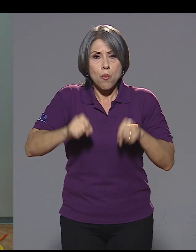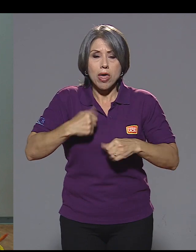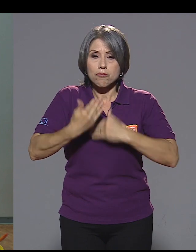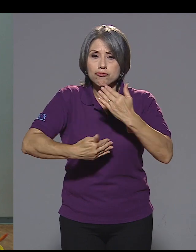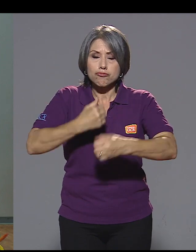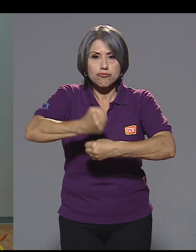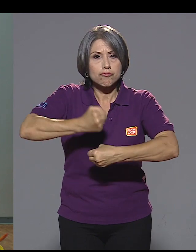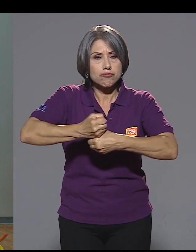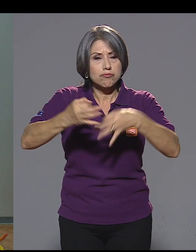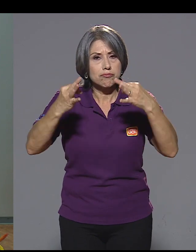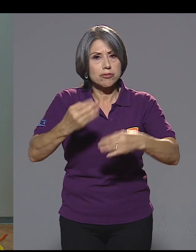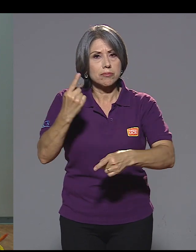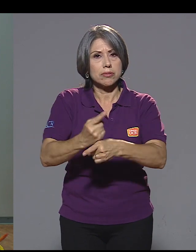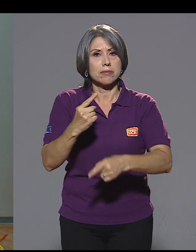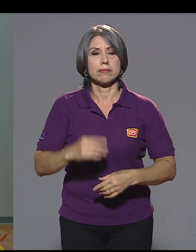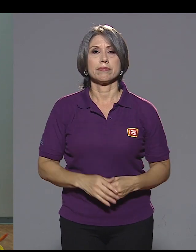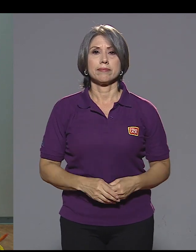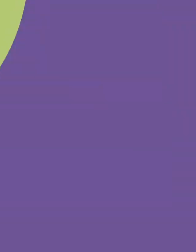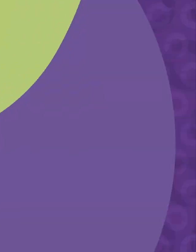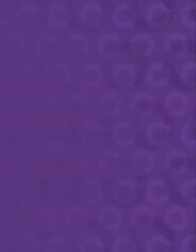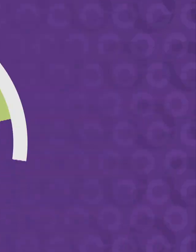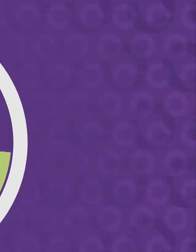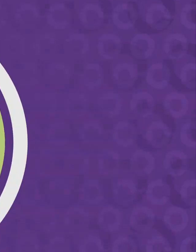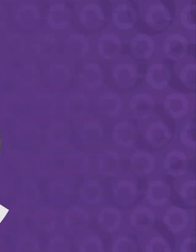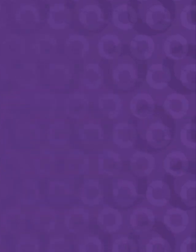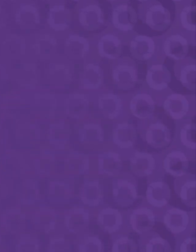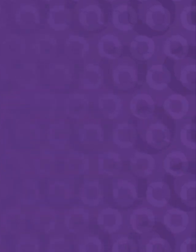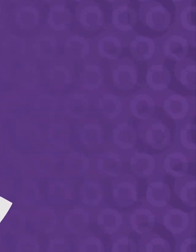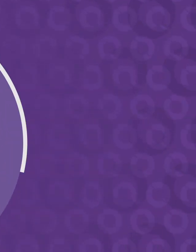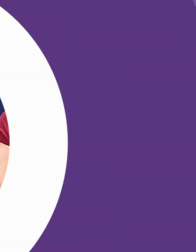desempeñar adecuadamente las funciones.